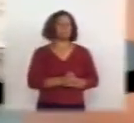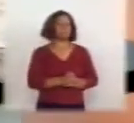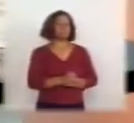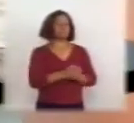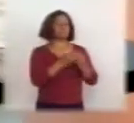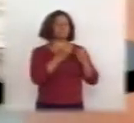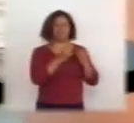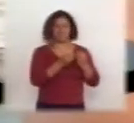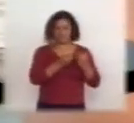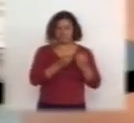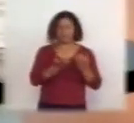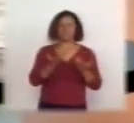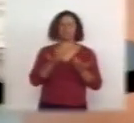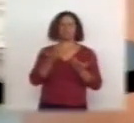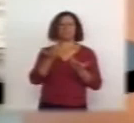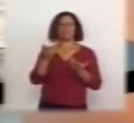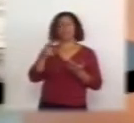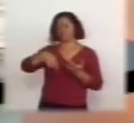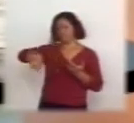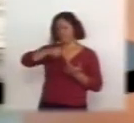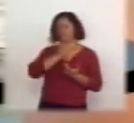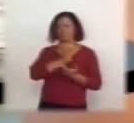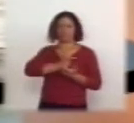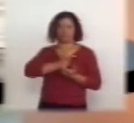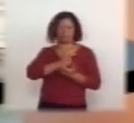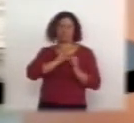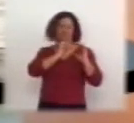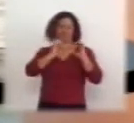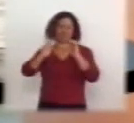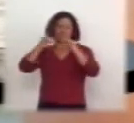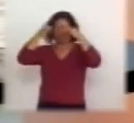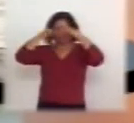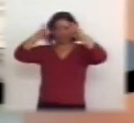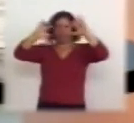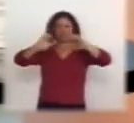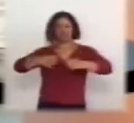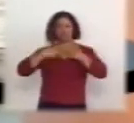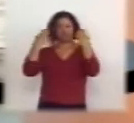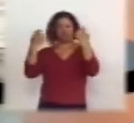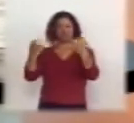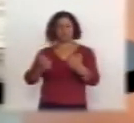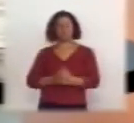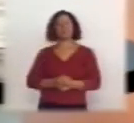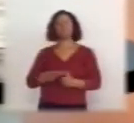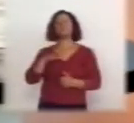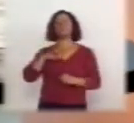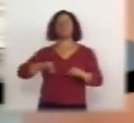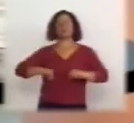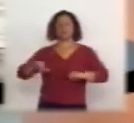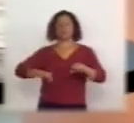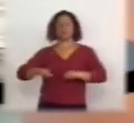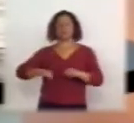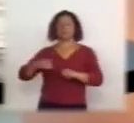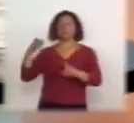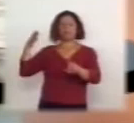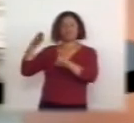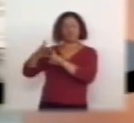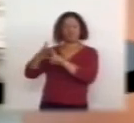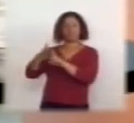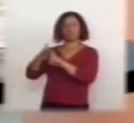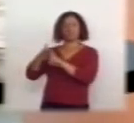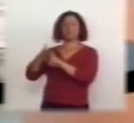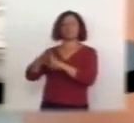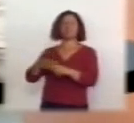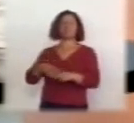simpatizantes en pro del toro bravo. ¿Vienen actividades relacionadas a esto el próximo año? Sí,